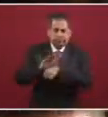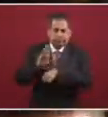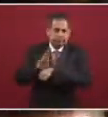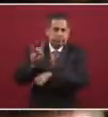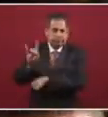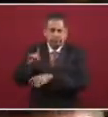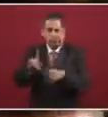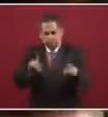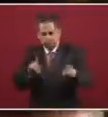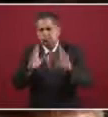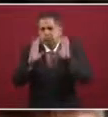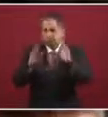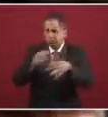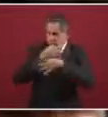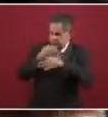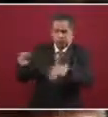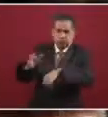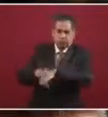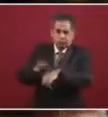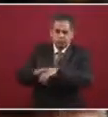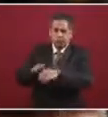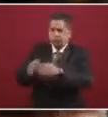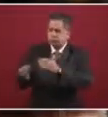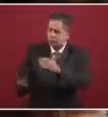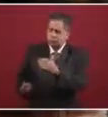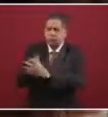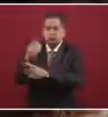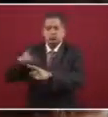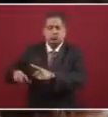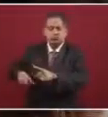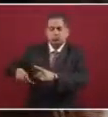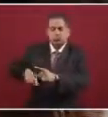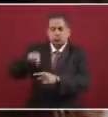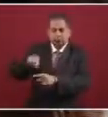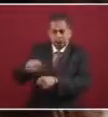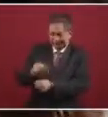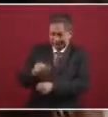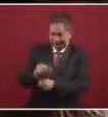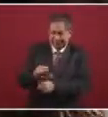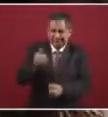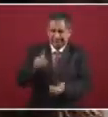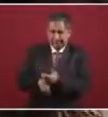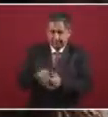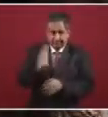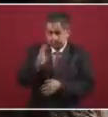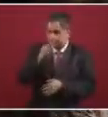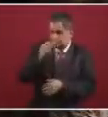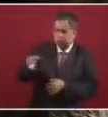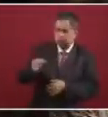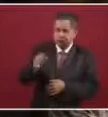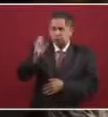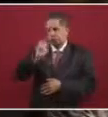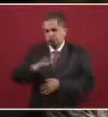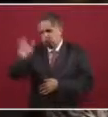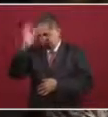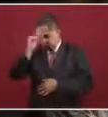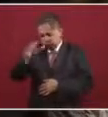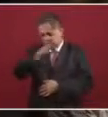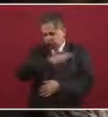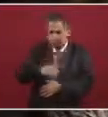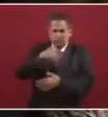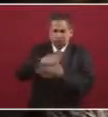ya manifestaron su postura con respecto al nuevo gobierno golpista que está en este momento, si ya lo rechazaron o cuál es